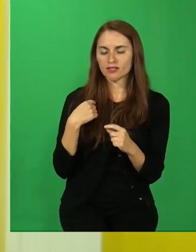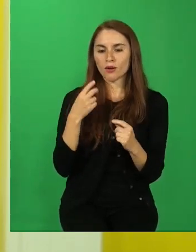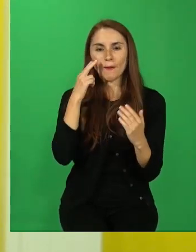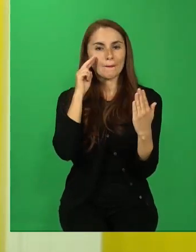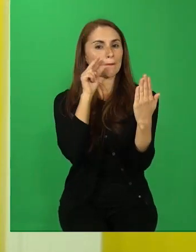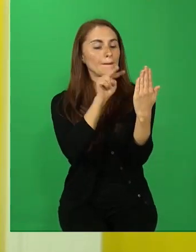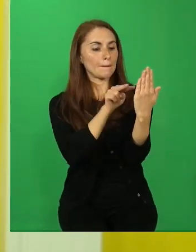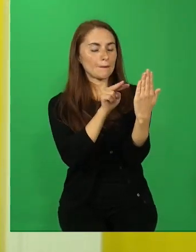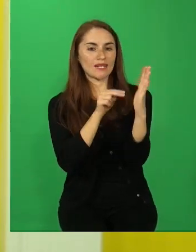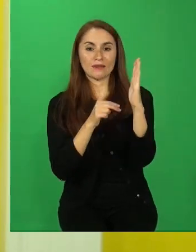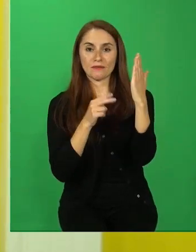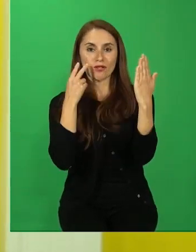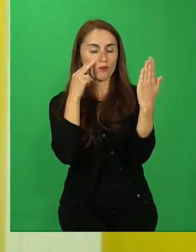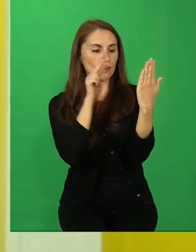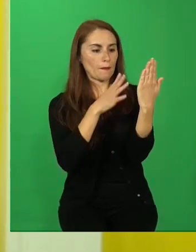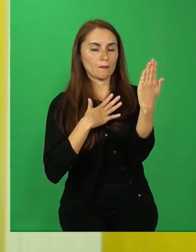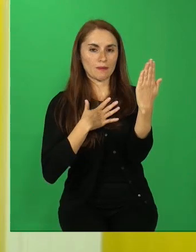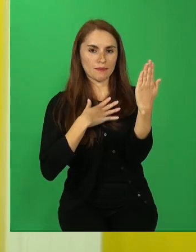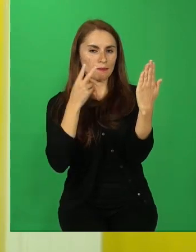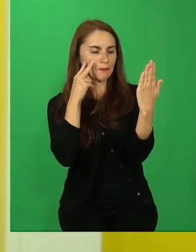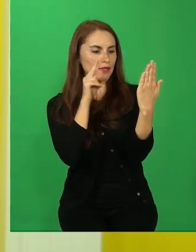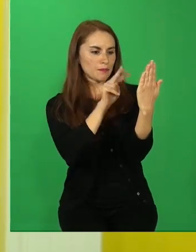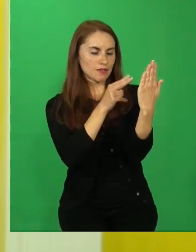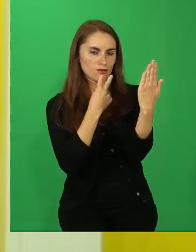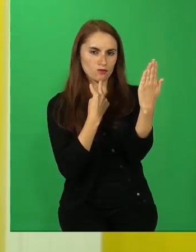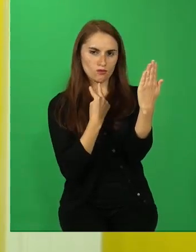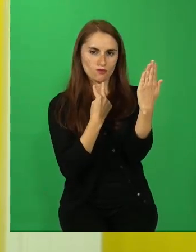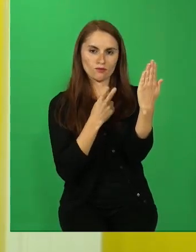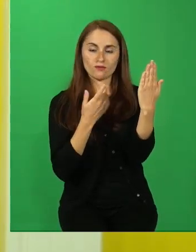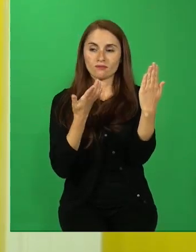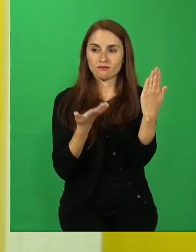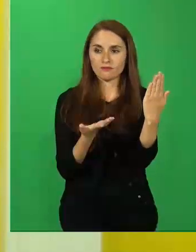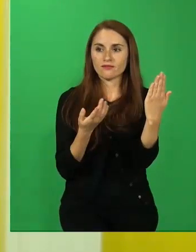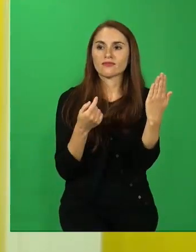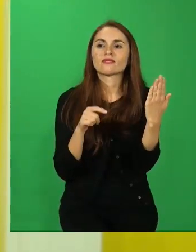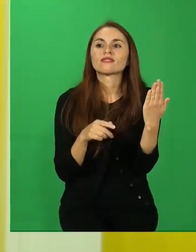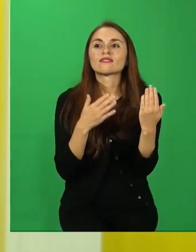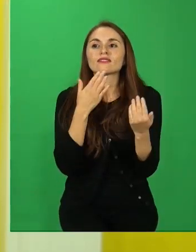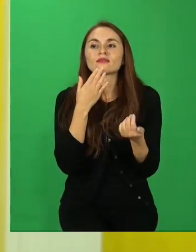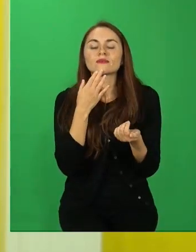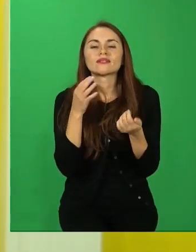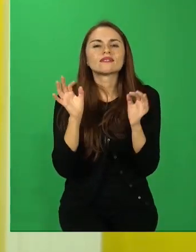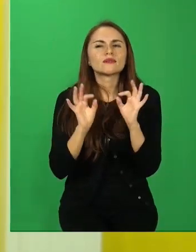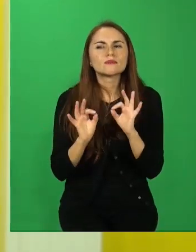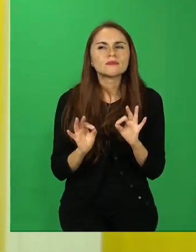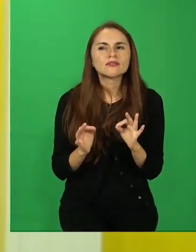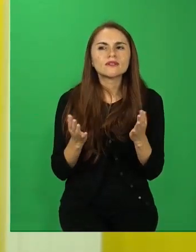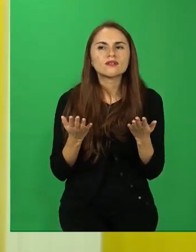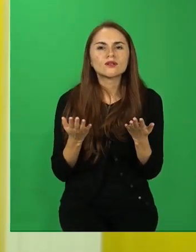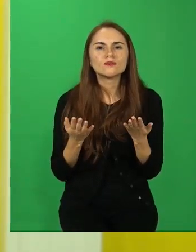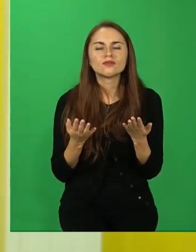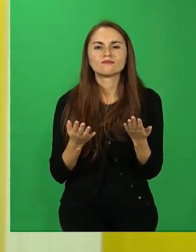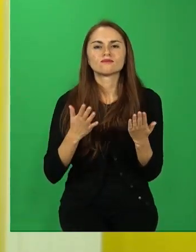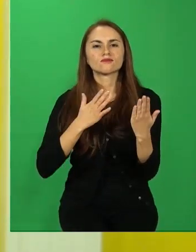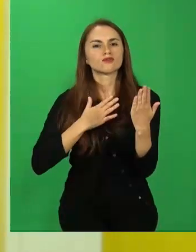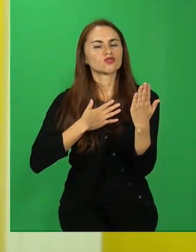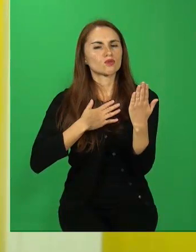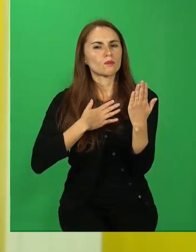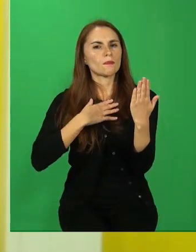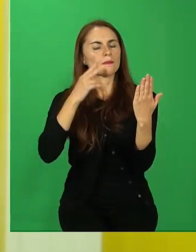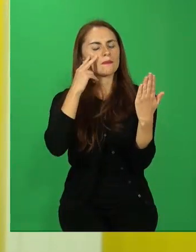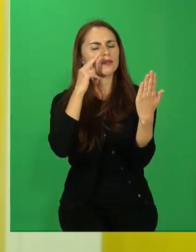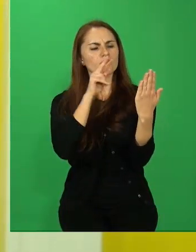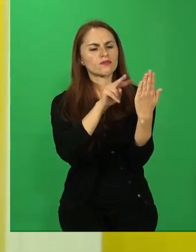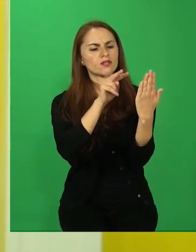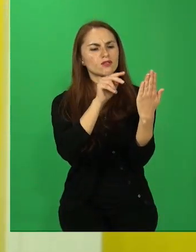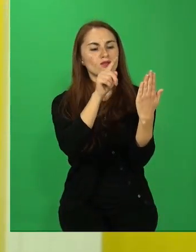¿cierto? Ya sé que está haciendo referencia a sí mismo. Y dice que también cuando utiliza me veo, entonces